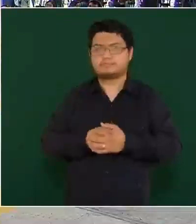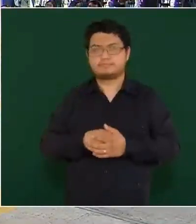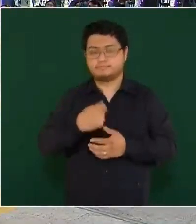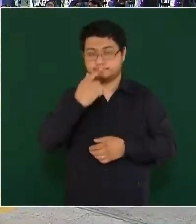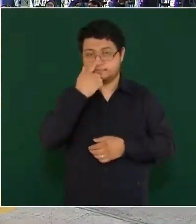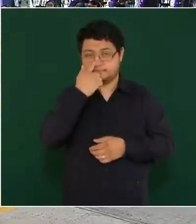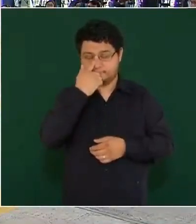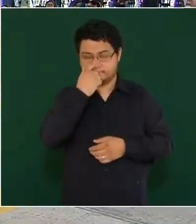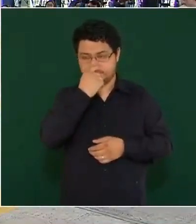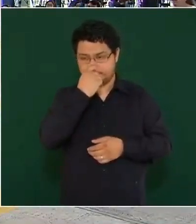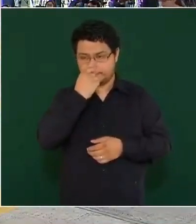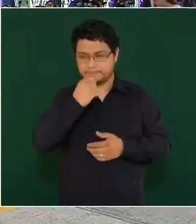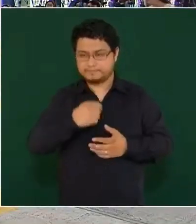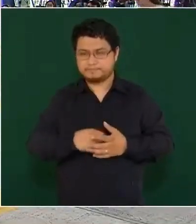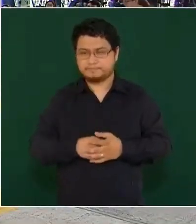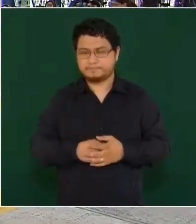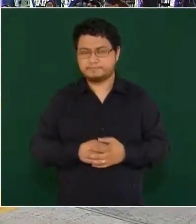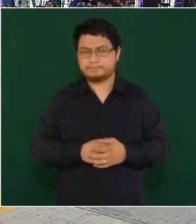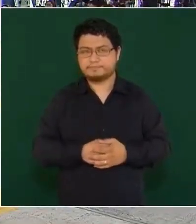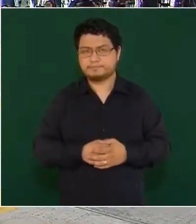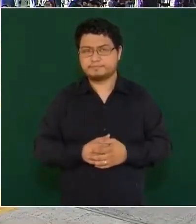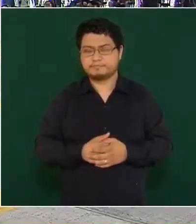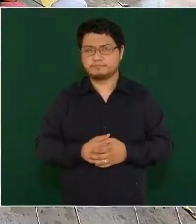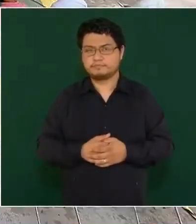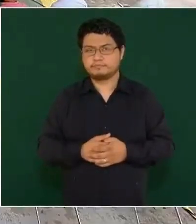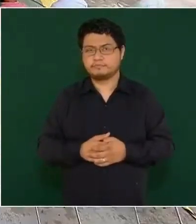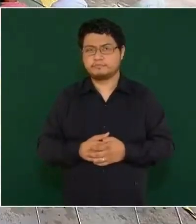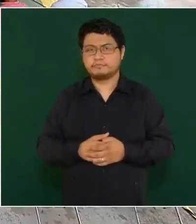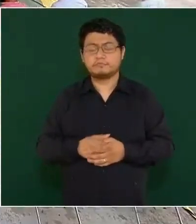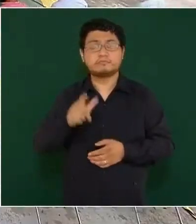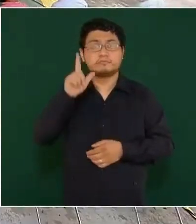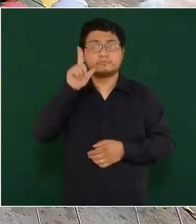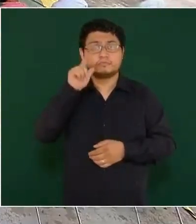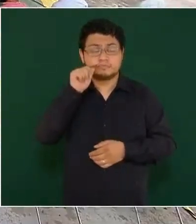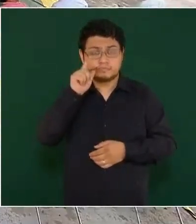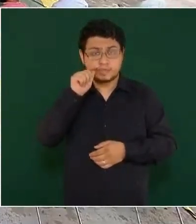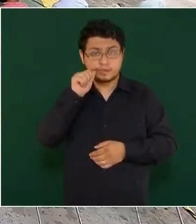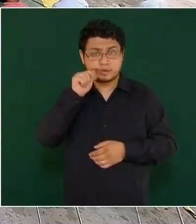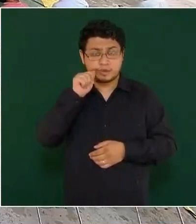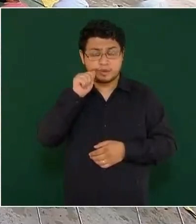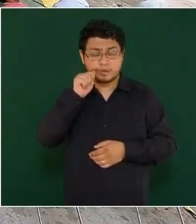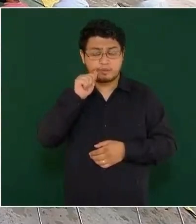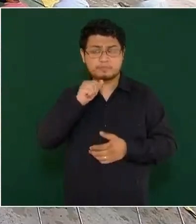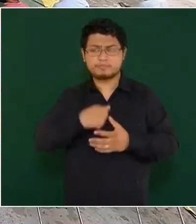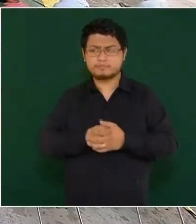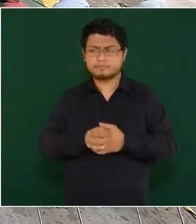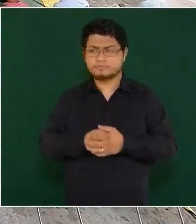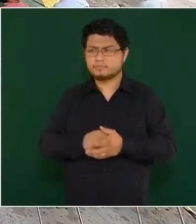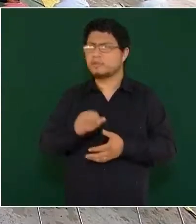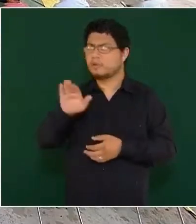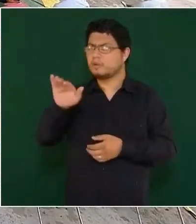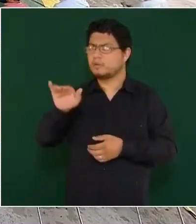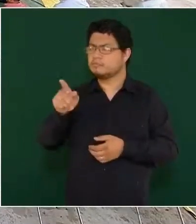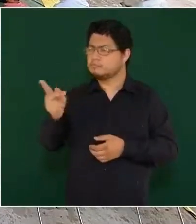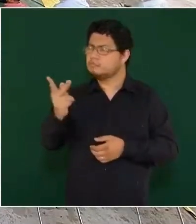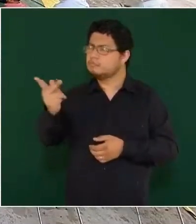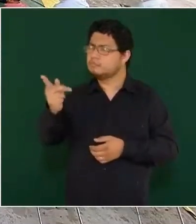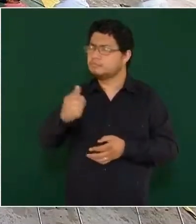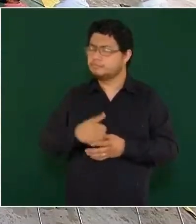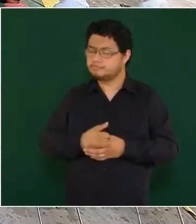para las leyes secundarias es mañana a ver